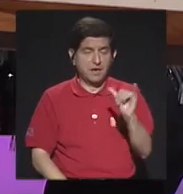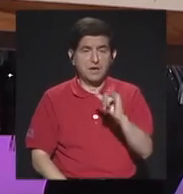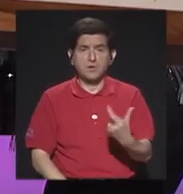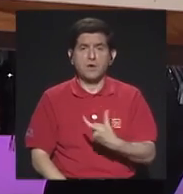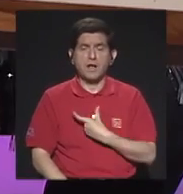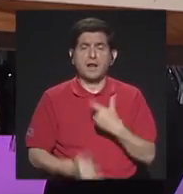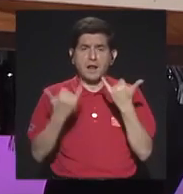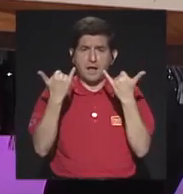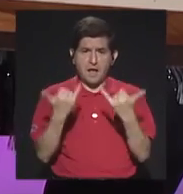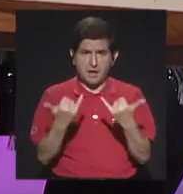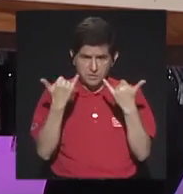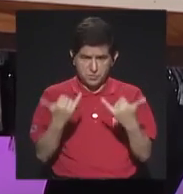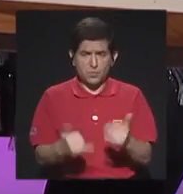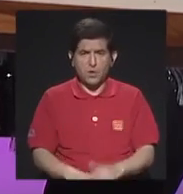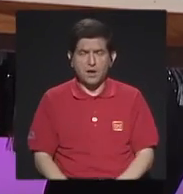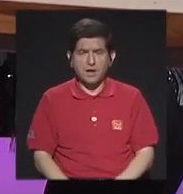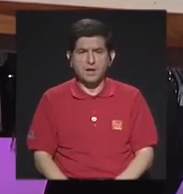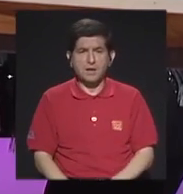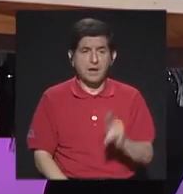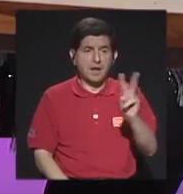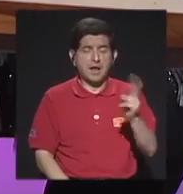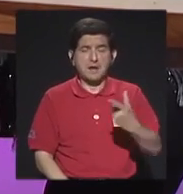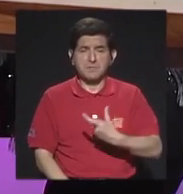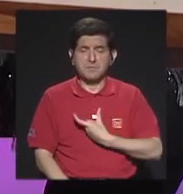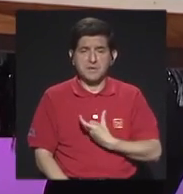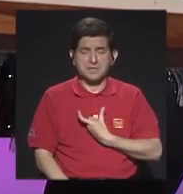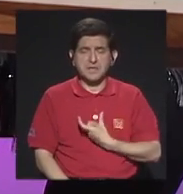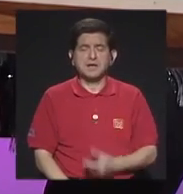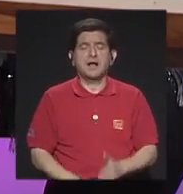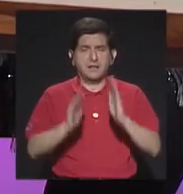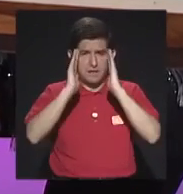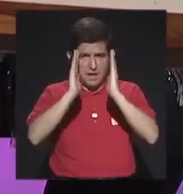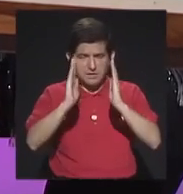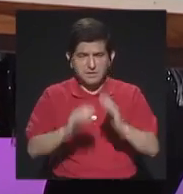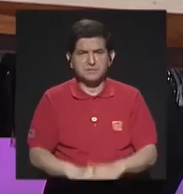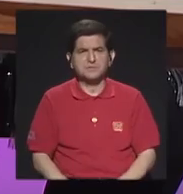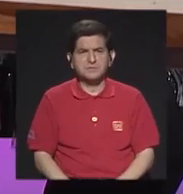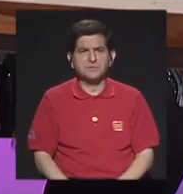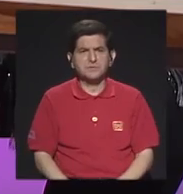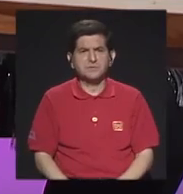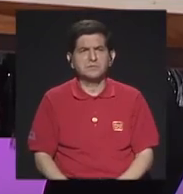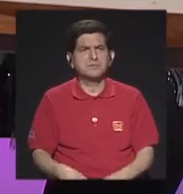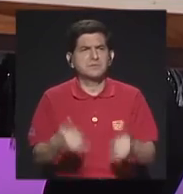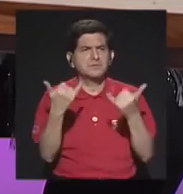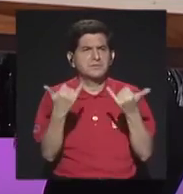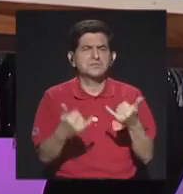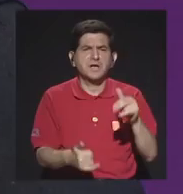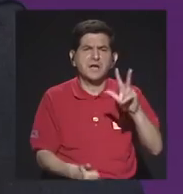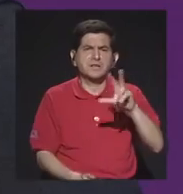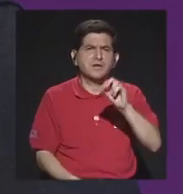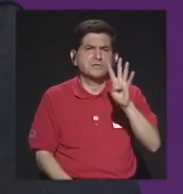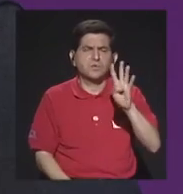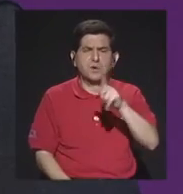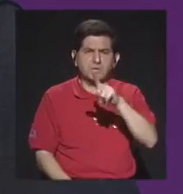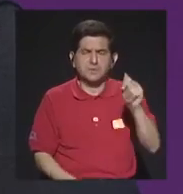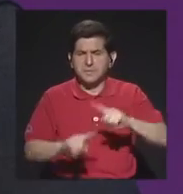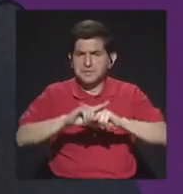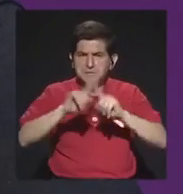alcalde actual, nos atiende el vicealcalde, ya hace como 3-4 meses y no hemos